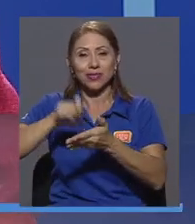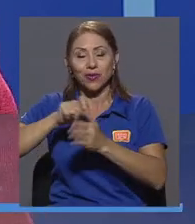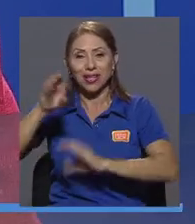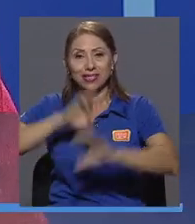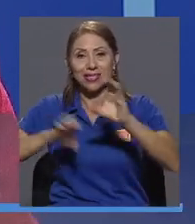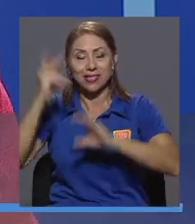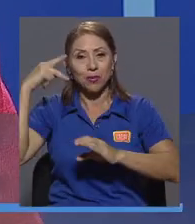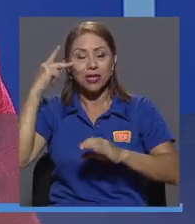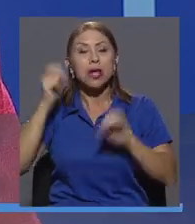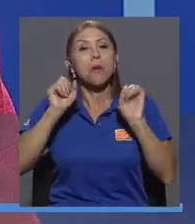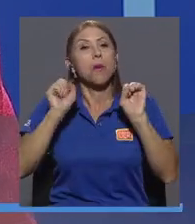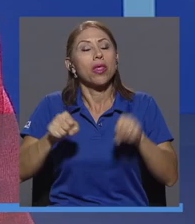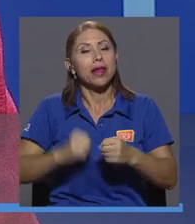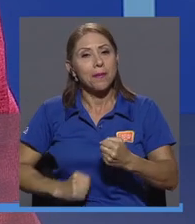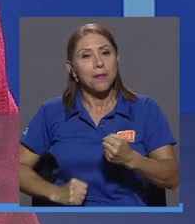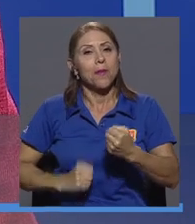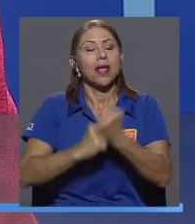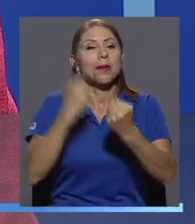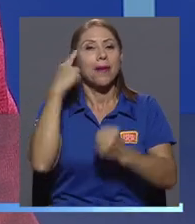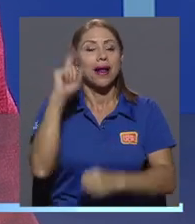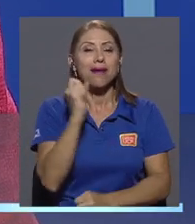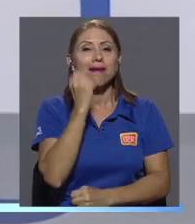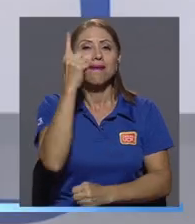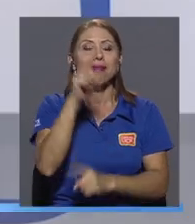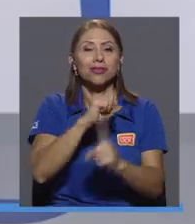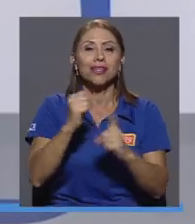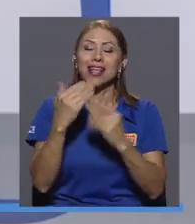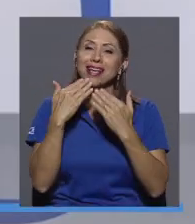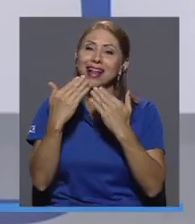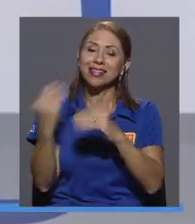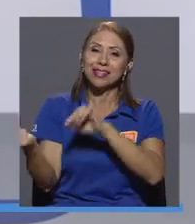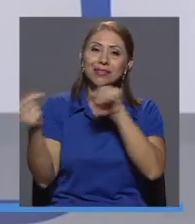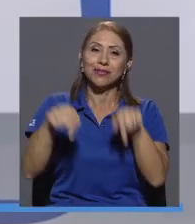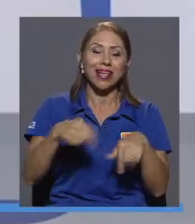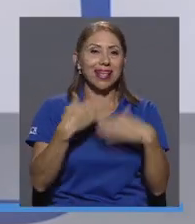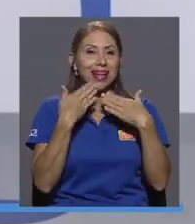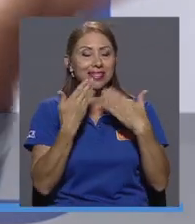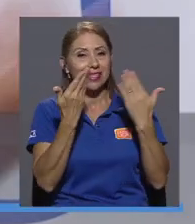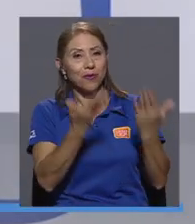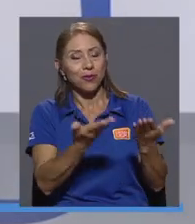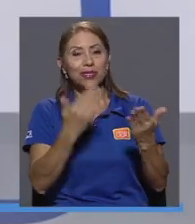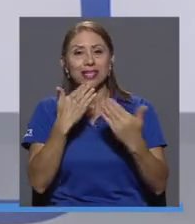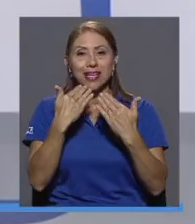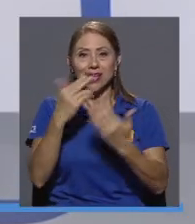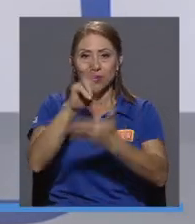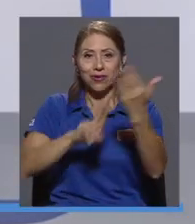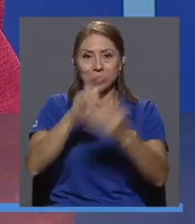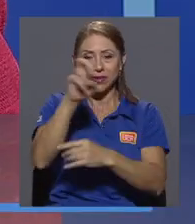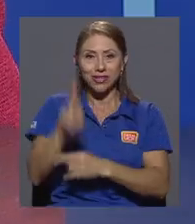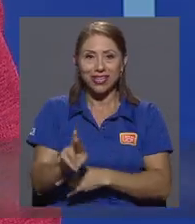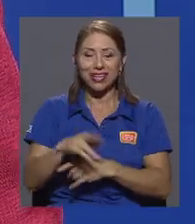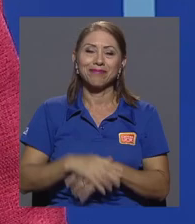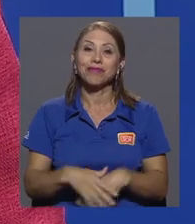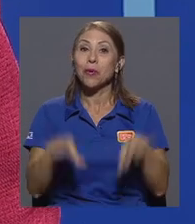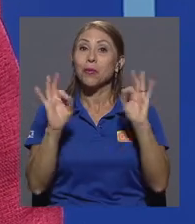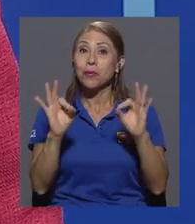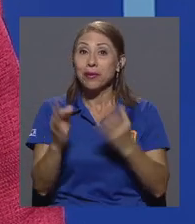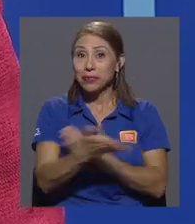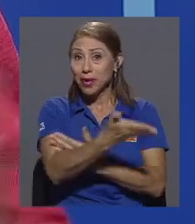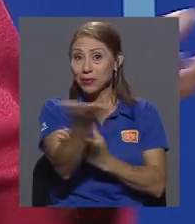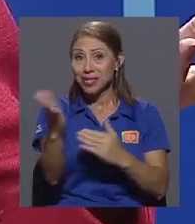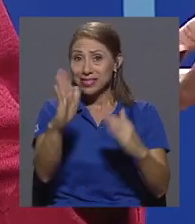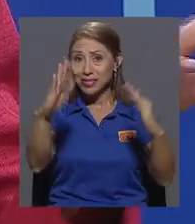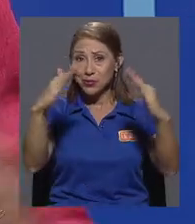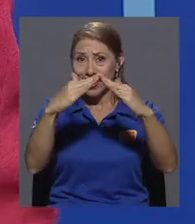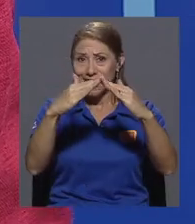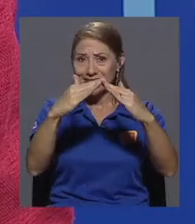entendimiento de esta sociedad en verdad muchísimas gracias por haber venido desde la gracia sos marido y a la universidad de costa rica muy bien ustedes ya en su casa